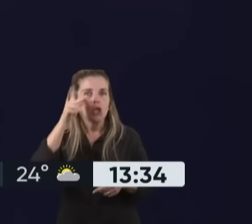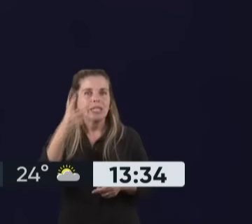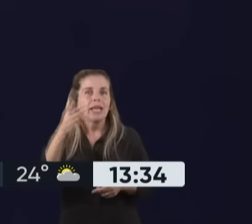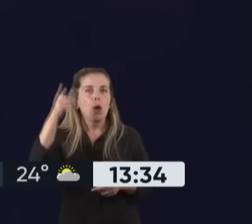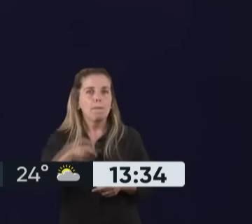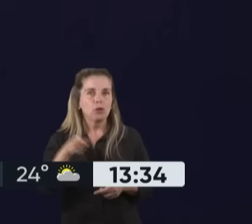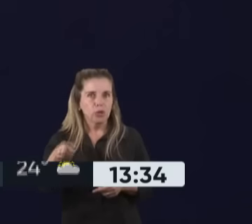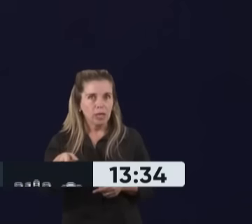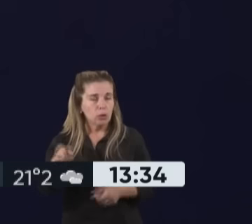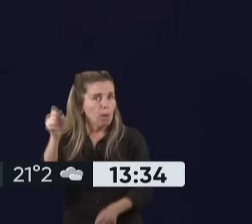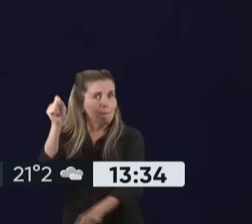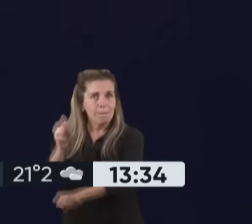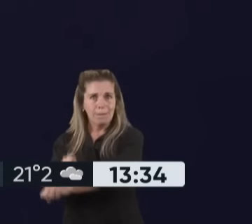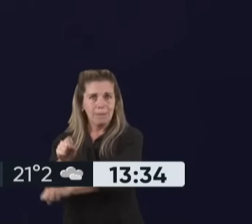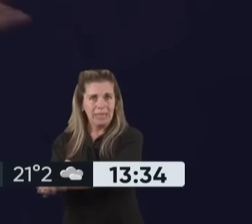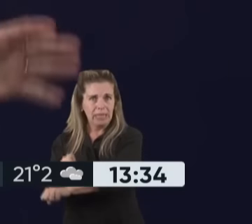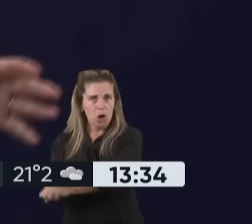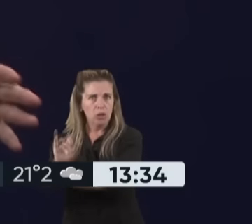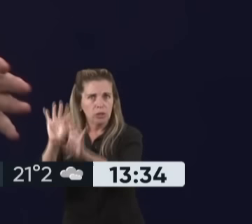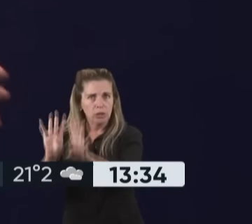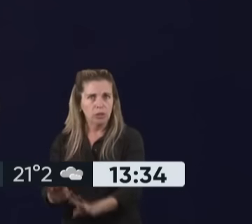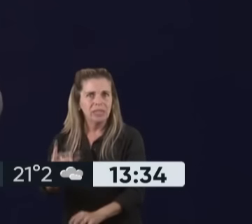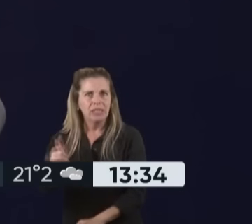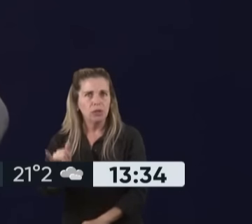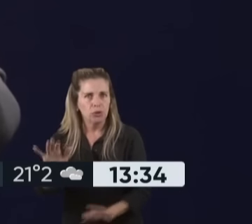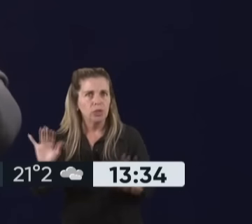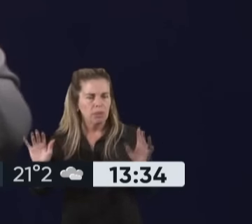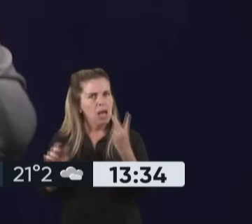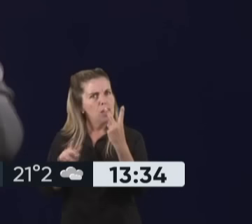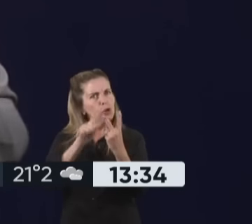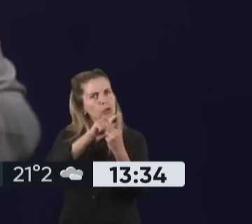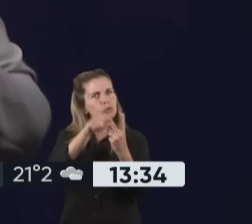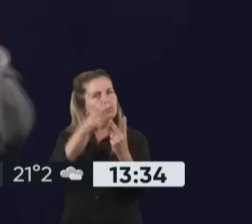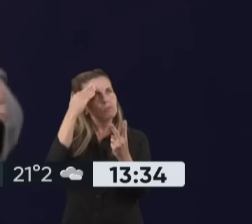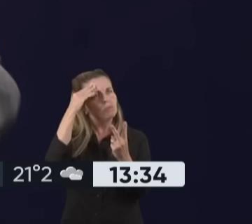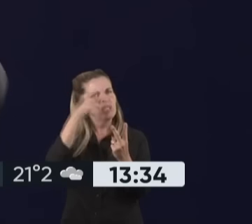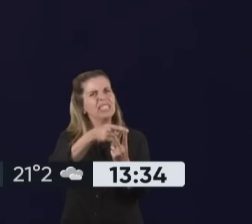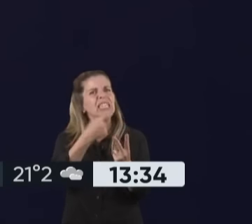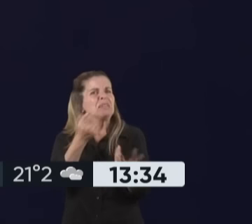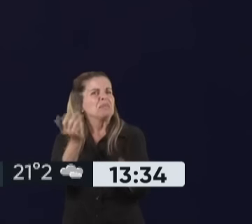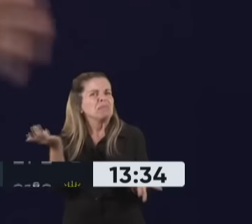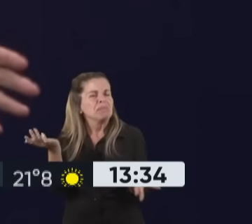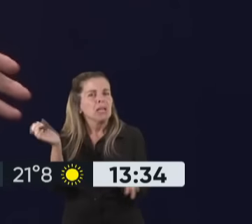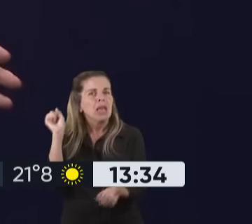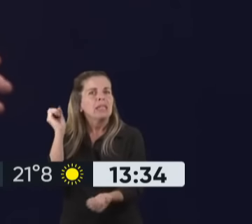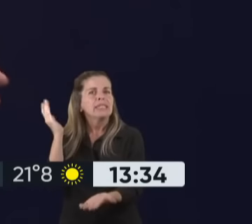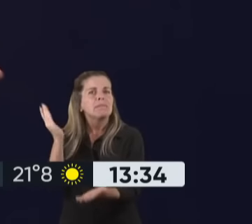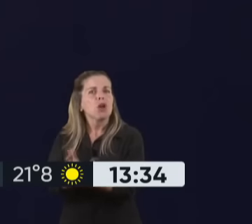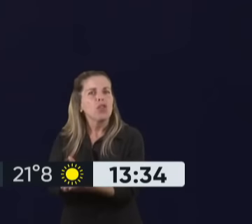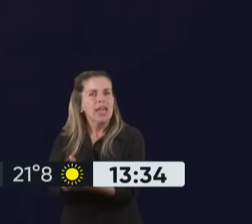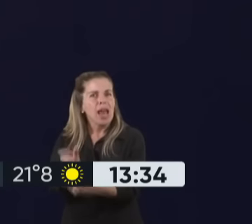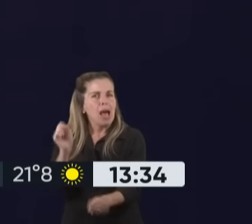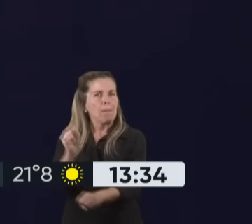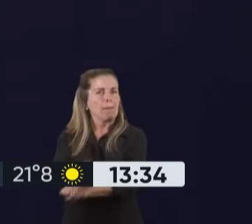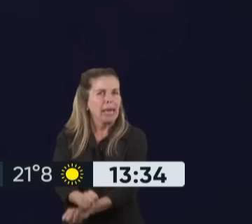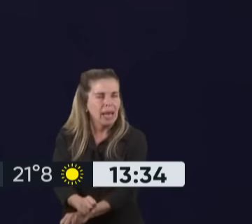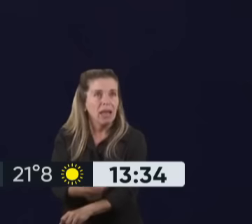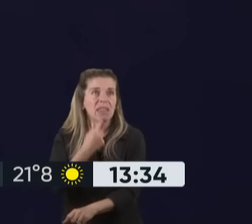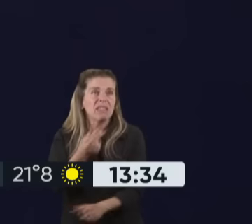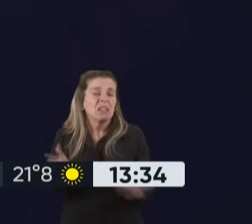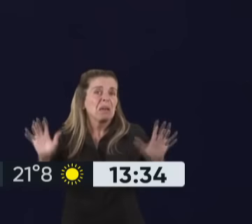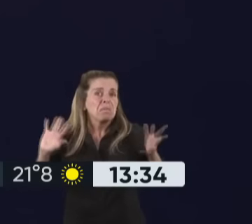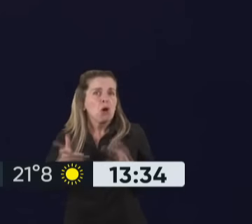prisión efectiva. Hay dos teorías. Está la teoría que dice que la pena no cambia los